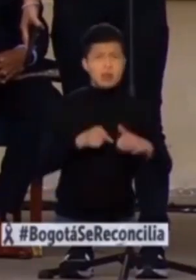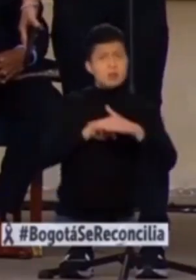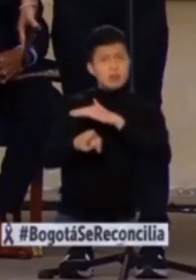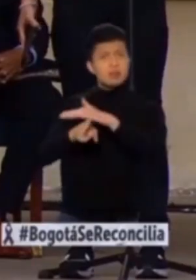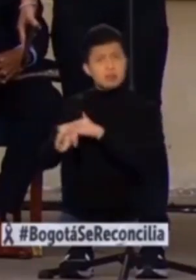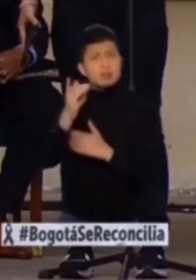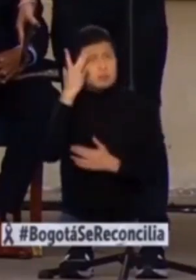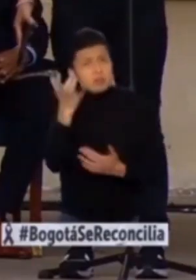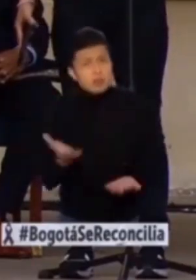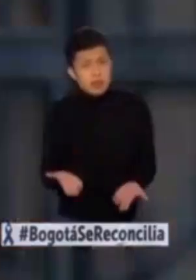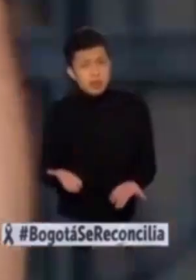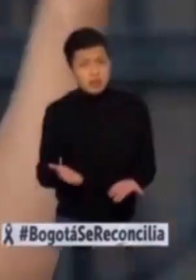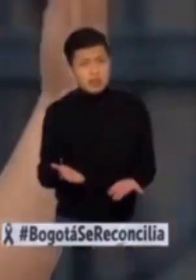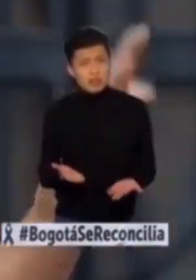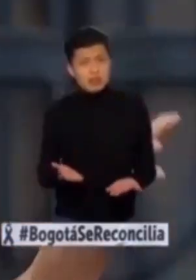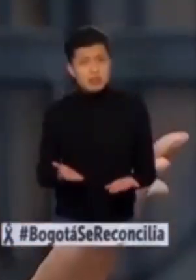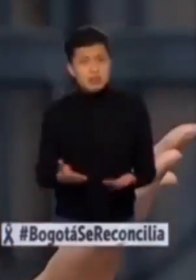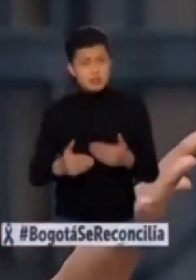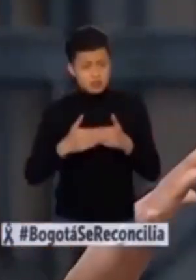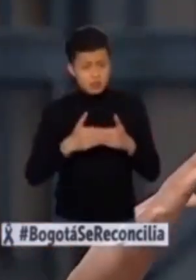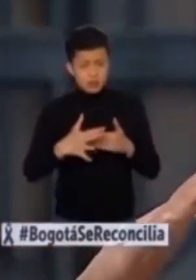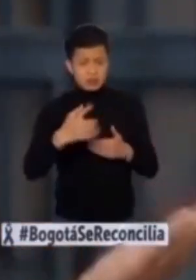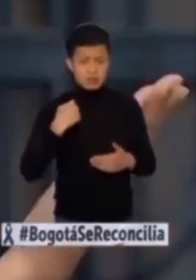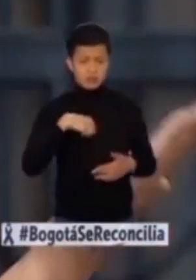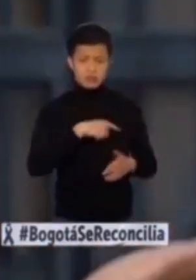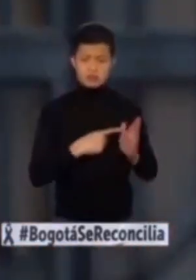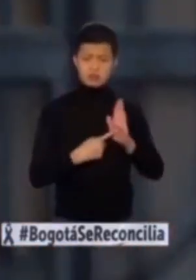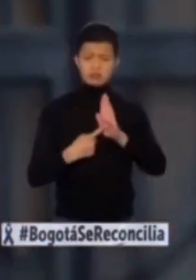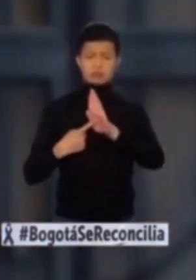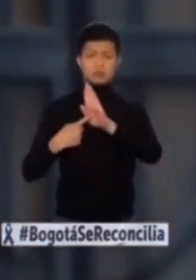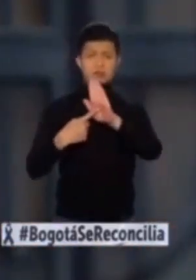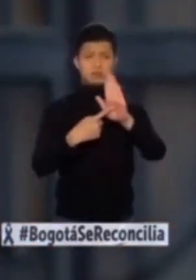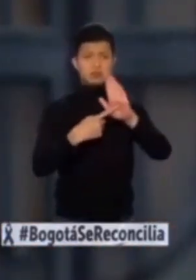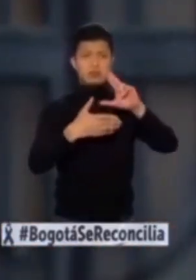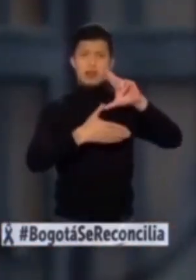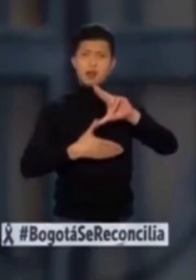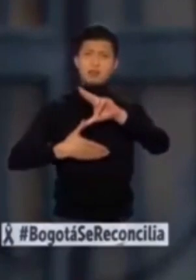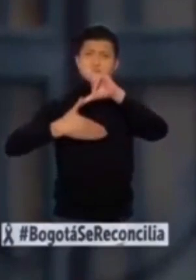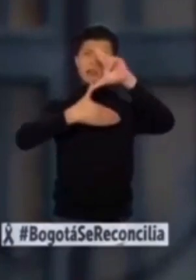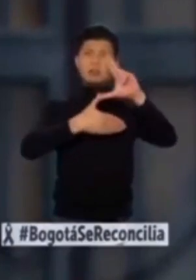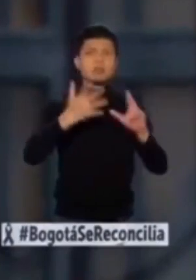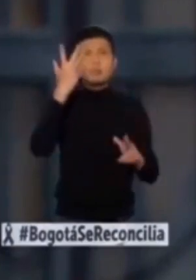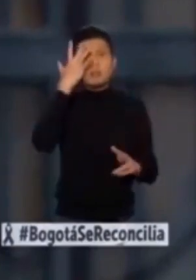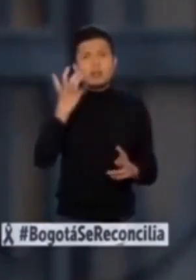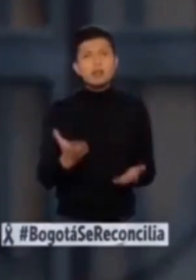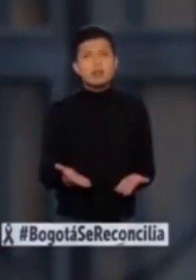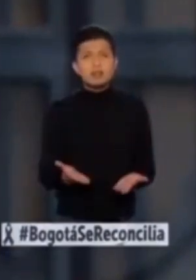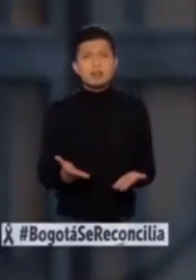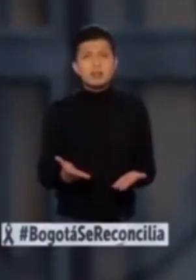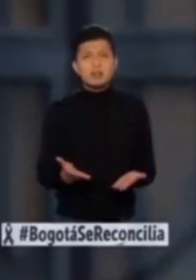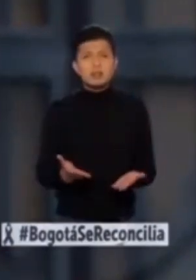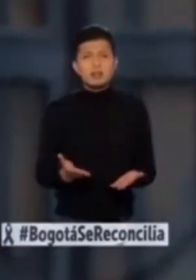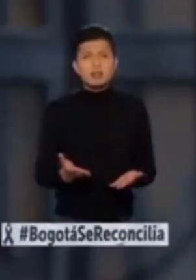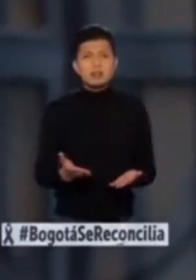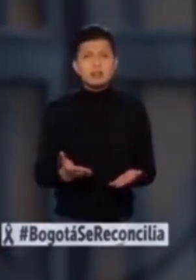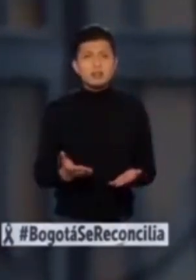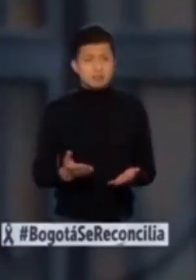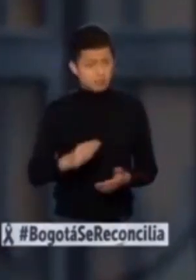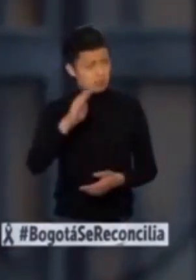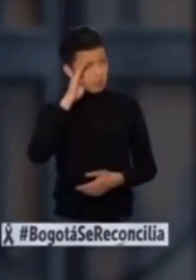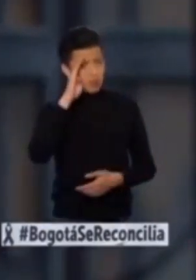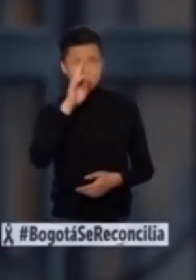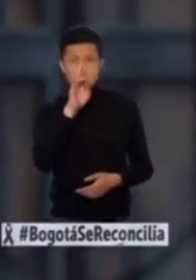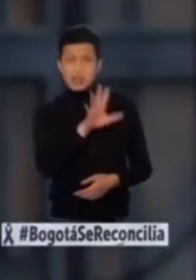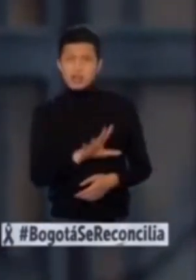si somos el ejemplo a seguir de América Latina? ¿Por qué? Son tantas preguntas que hay para la Policía